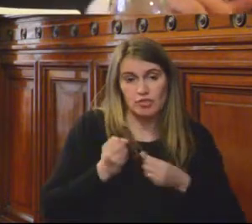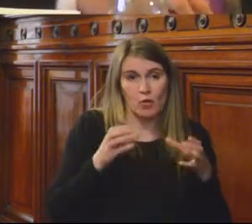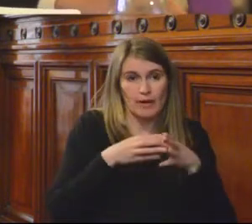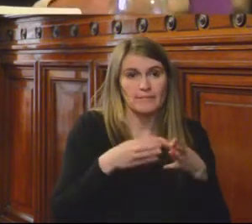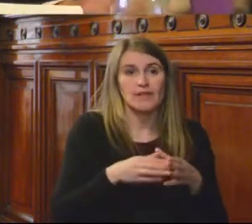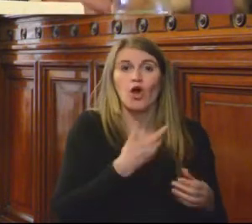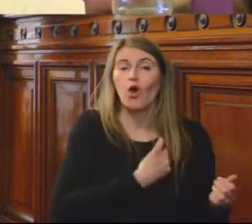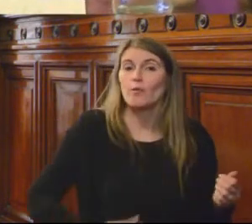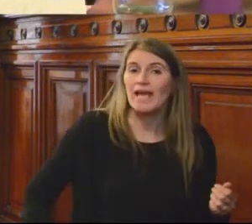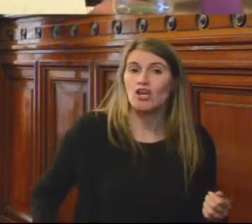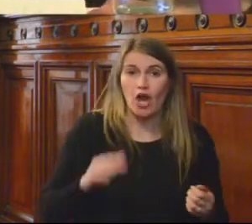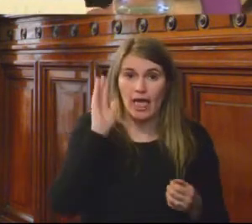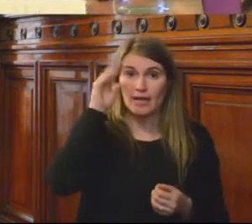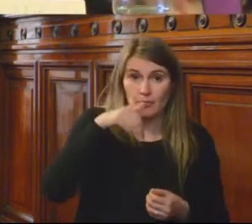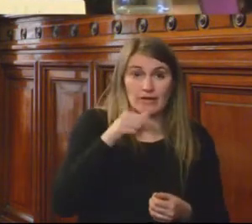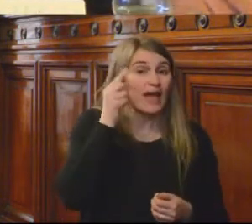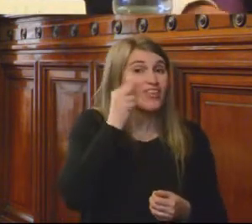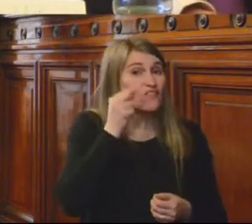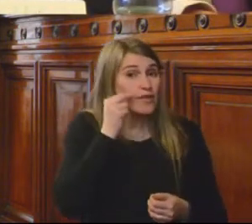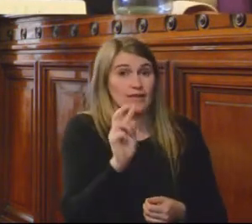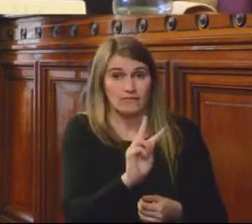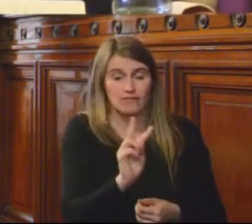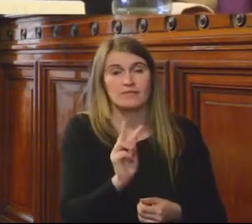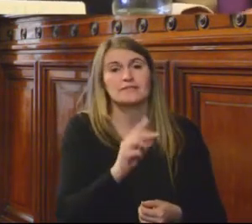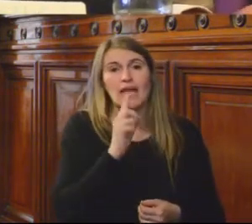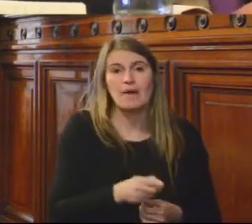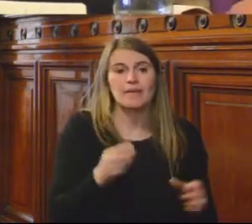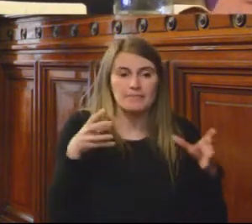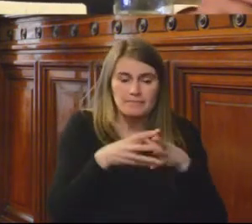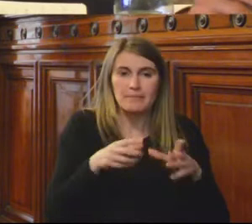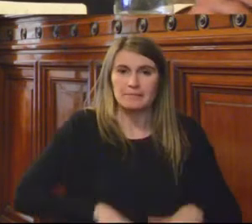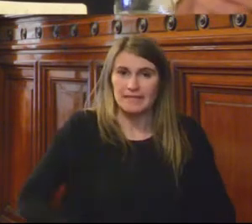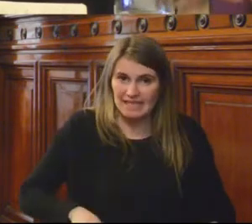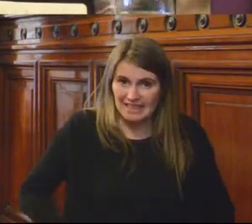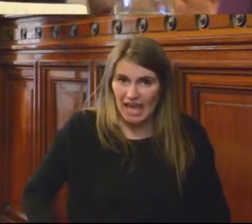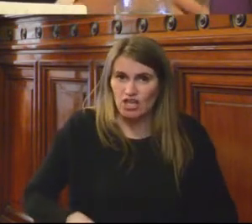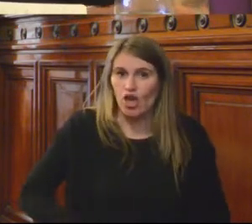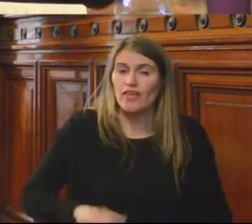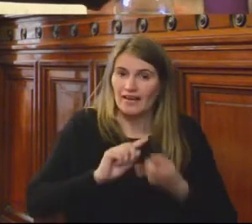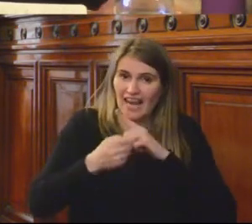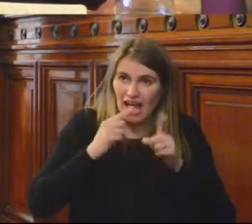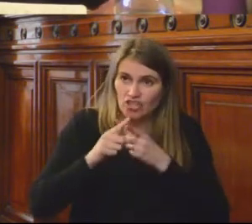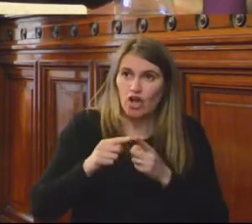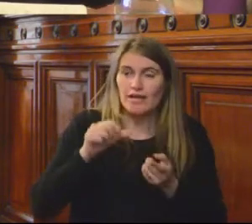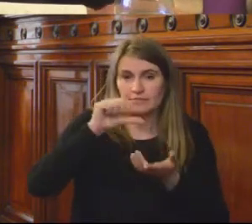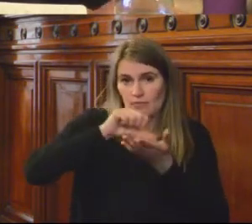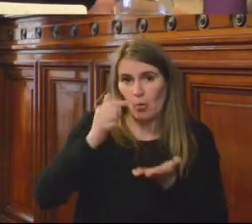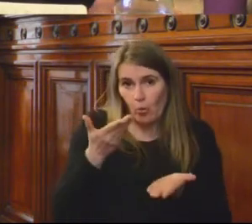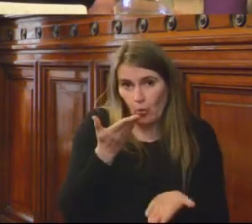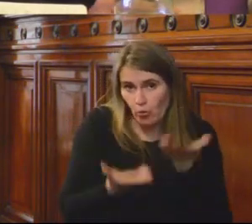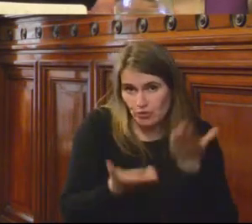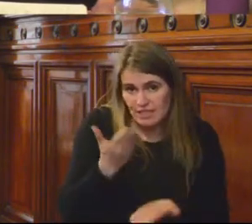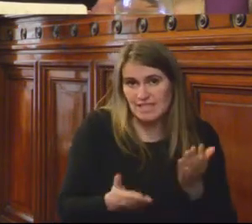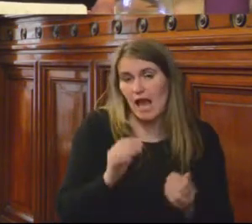El Gobierno de la República Bolivariana de Venezuela y en particular el Ministerio del Poder Popular para Relaciones Interiores, Justicia y Paz se permiten expresar